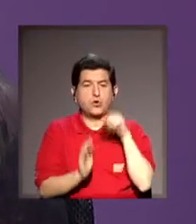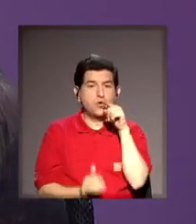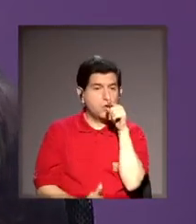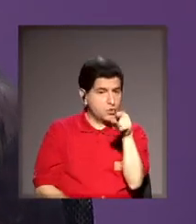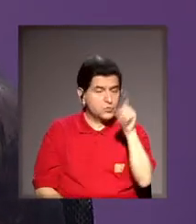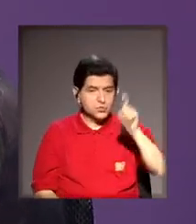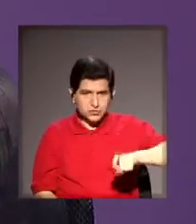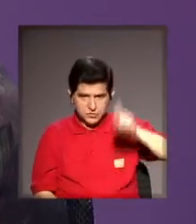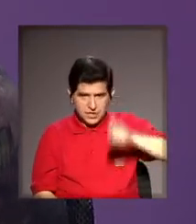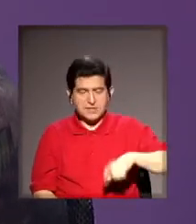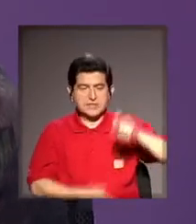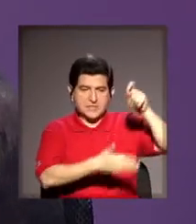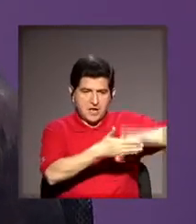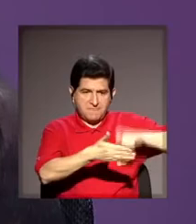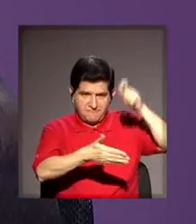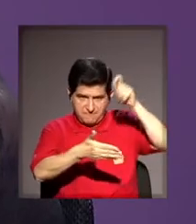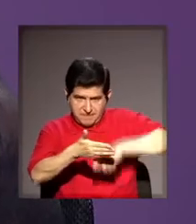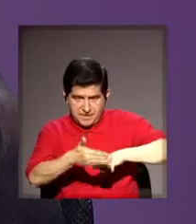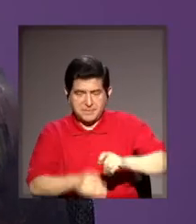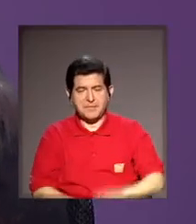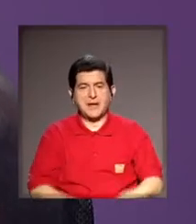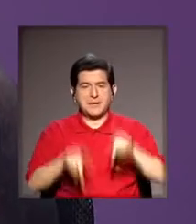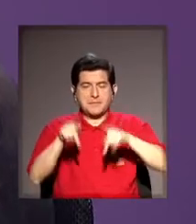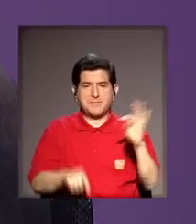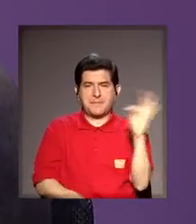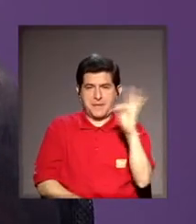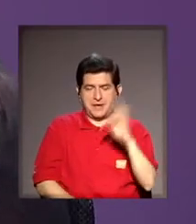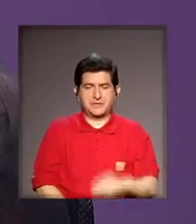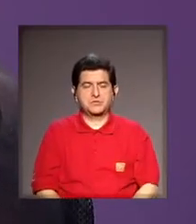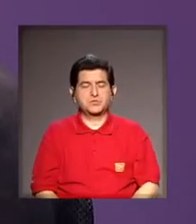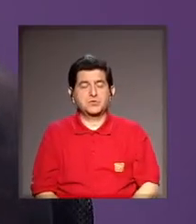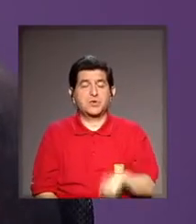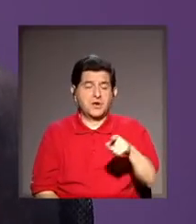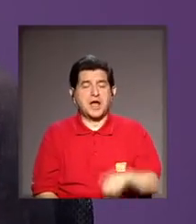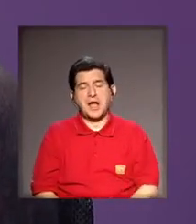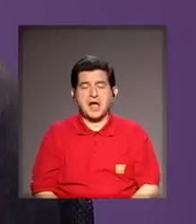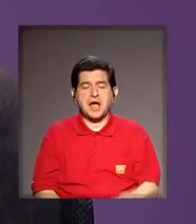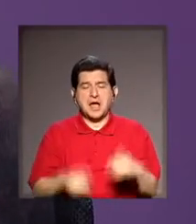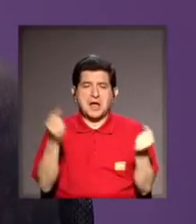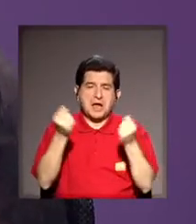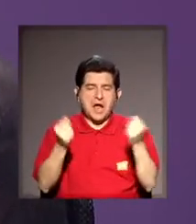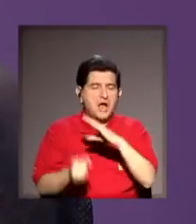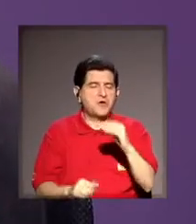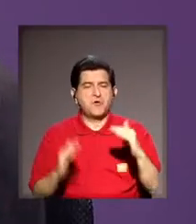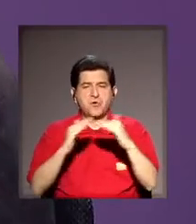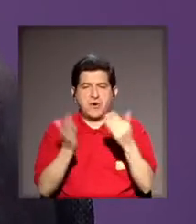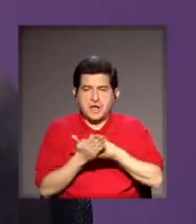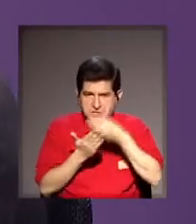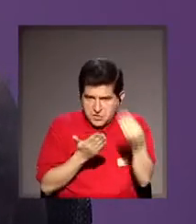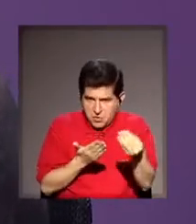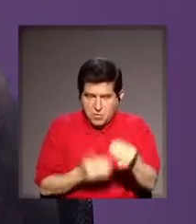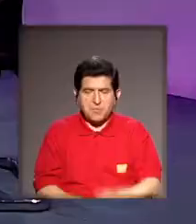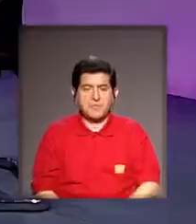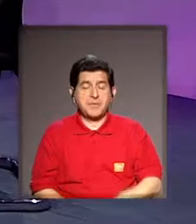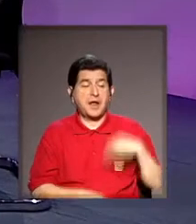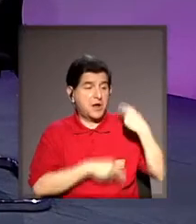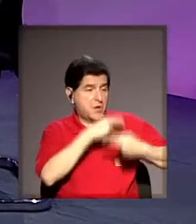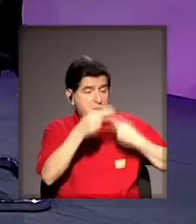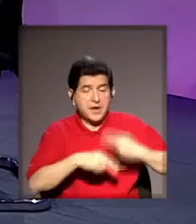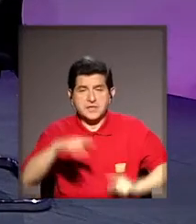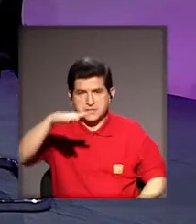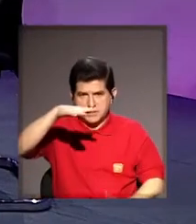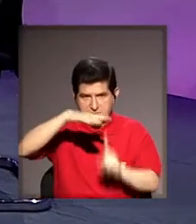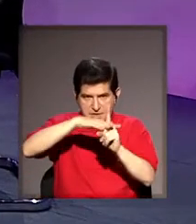vayas a afirmar digamos como un conversion atrás traspasos de carros compras de casas herencias etcétera va a aparecer